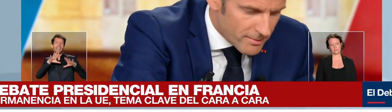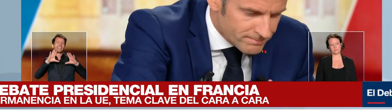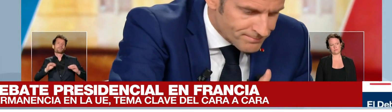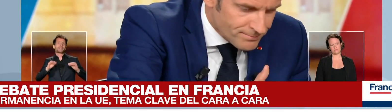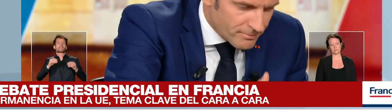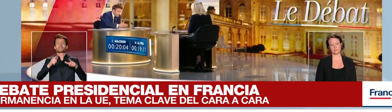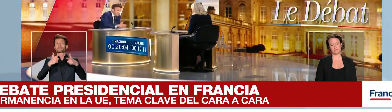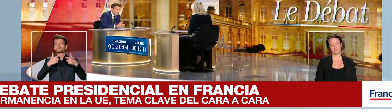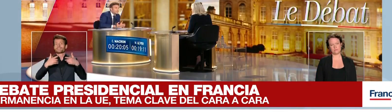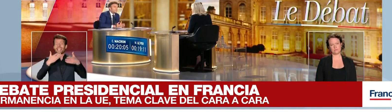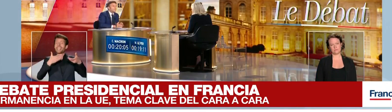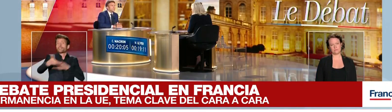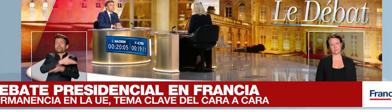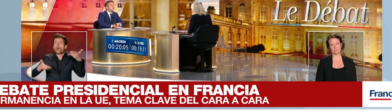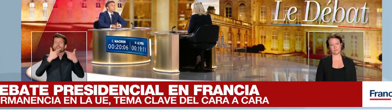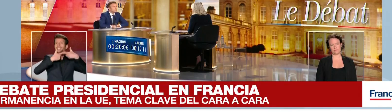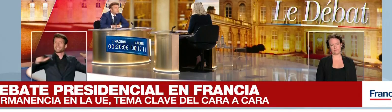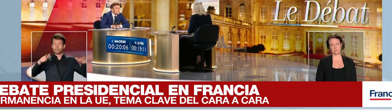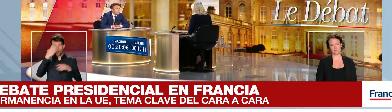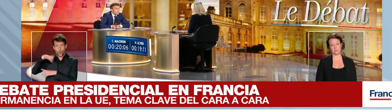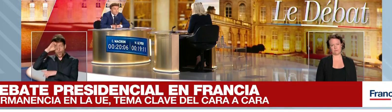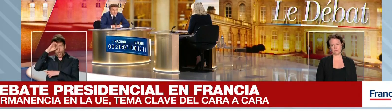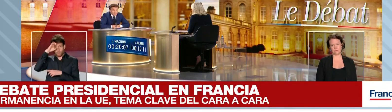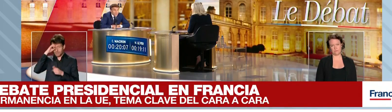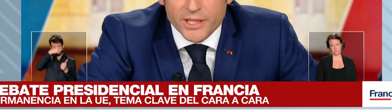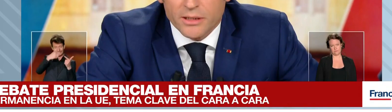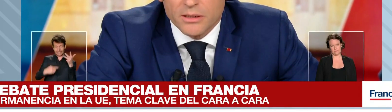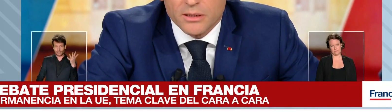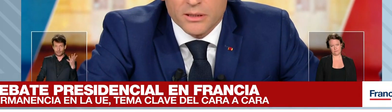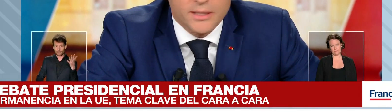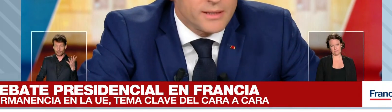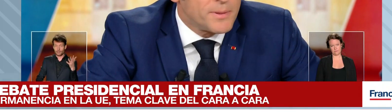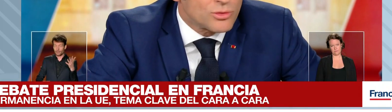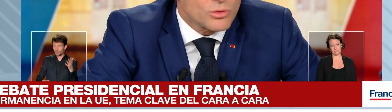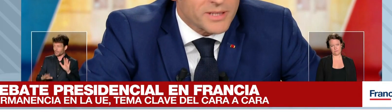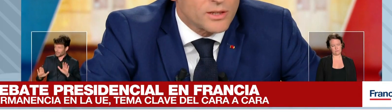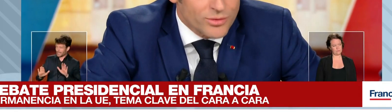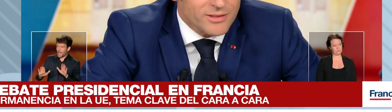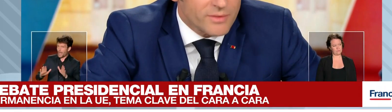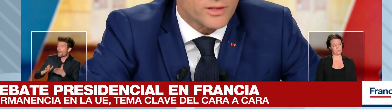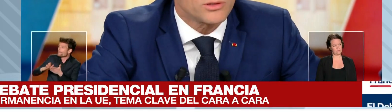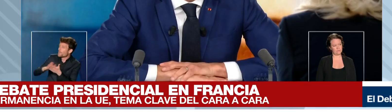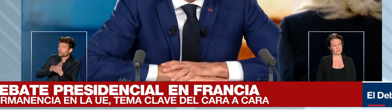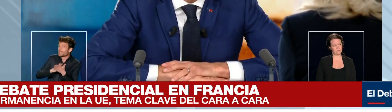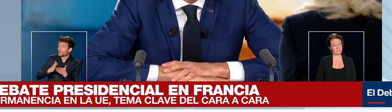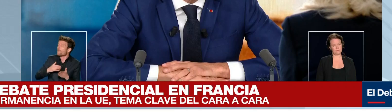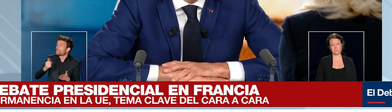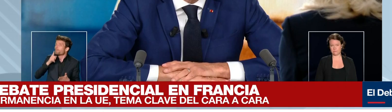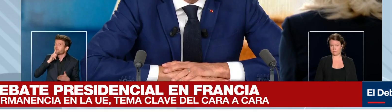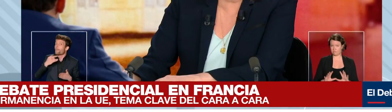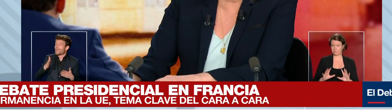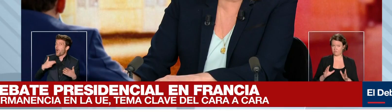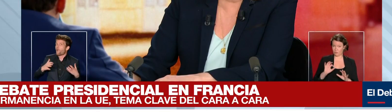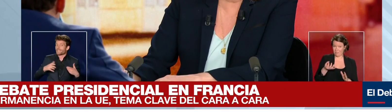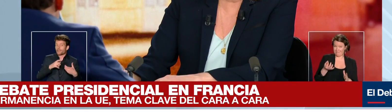clara, su proyecto, cuando lo ponemos ladrillo a ladrillo las cosas, es un proyecto que no dice su nombre, pero que quiere